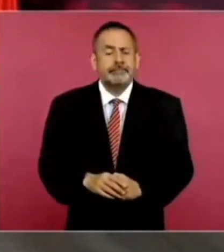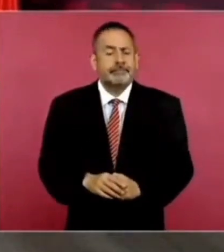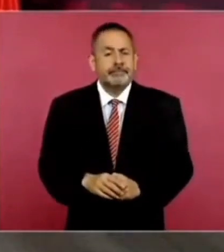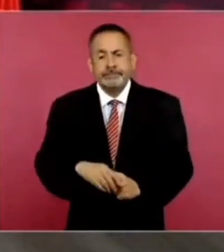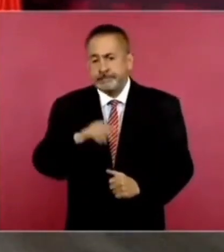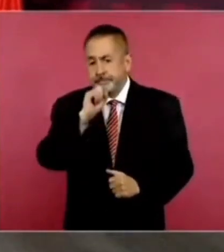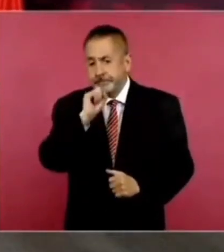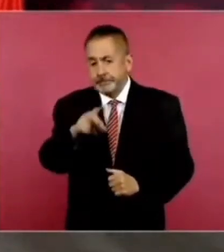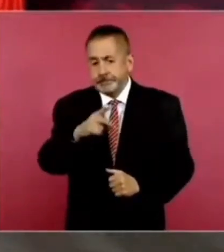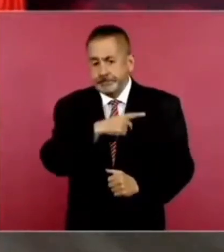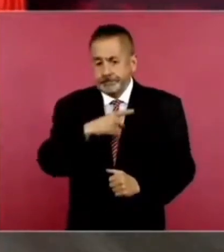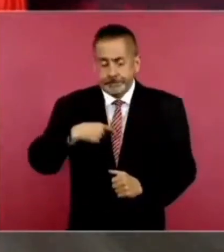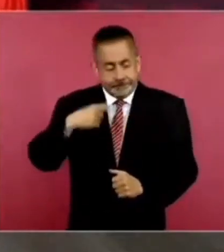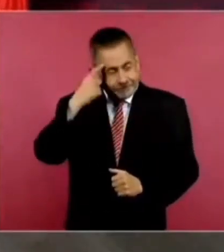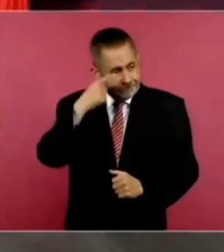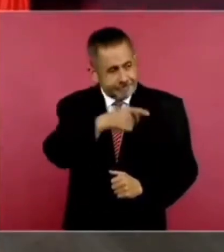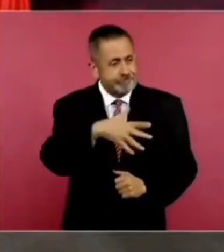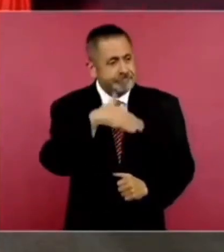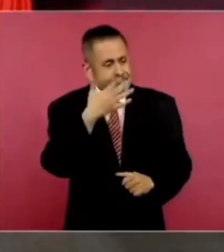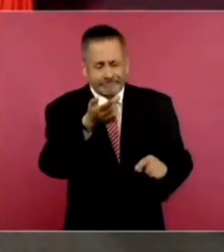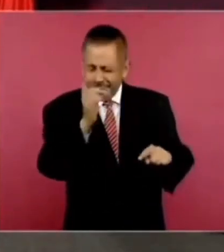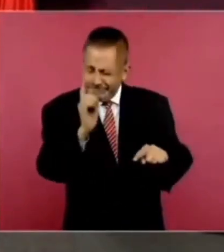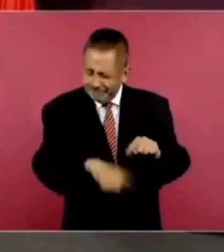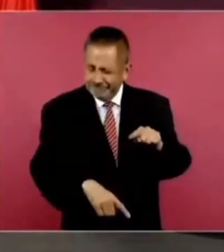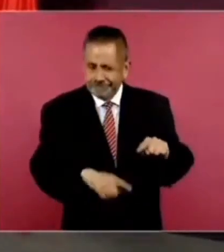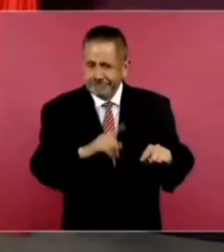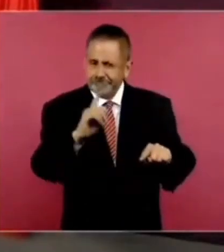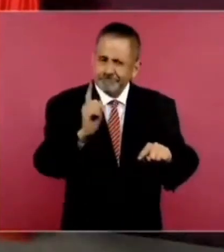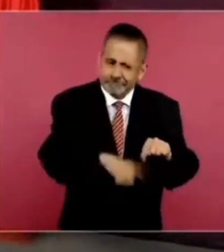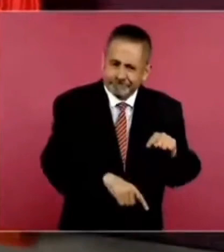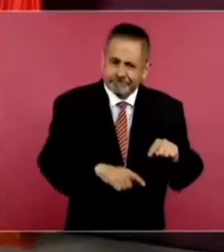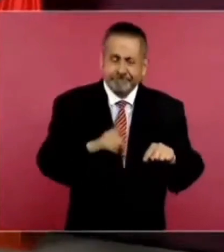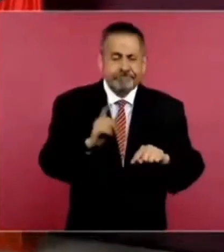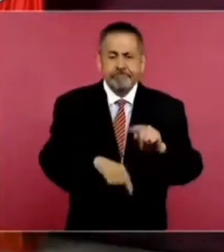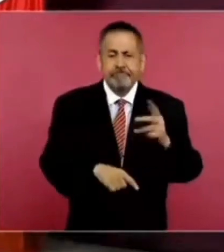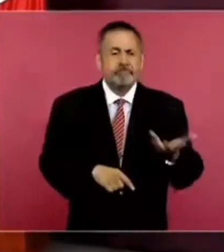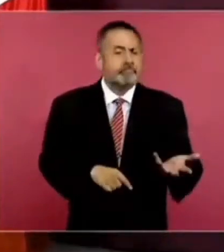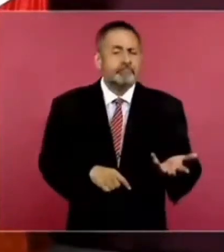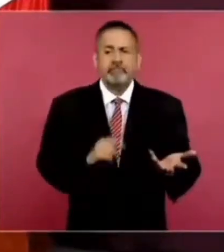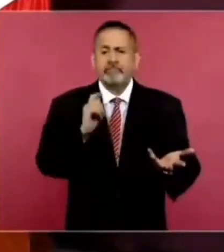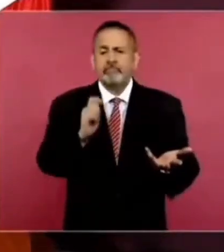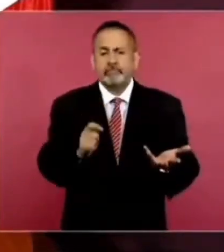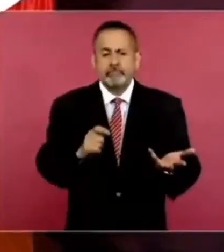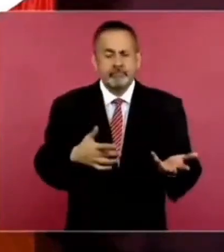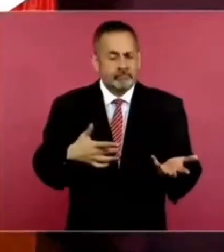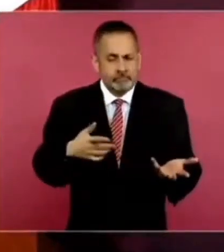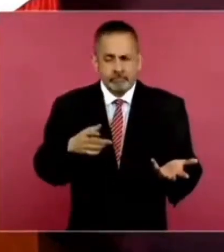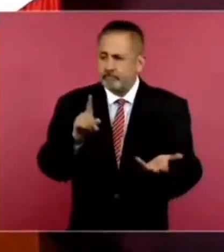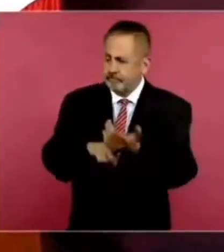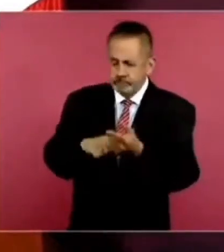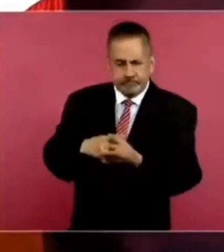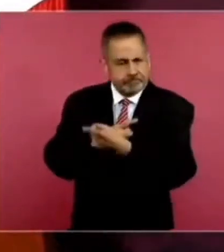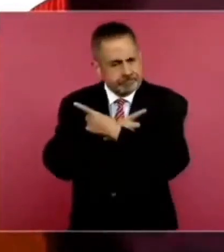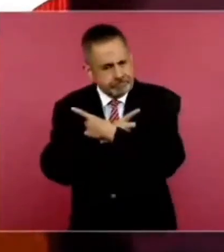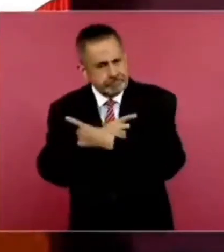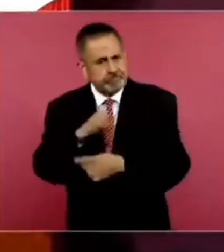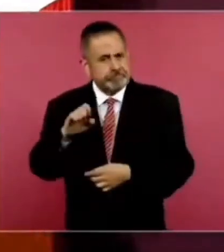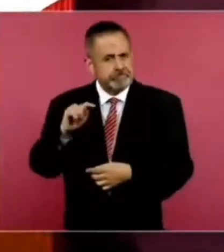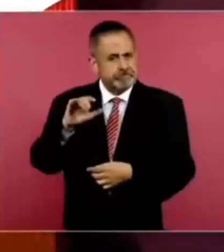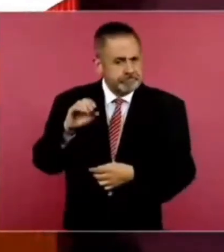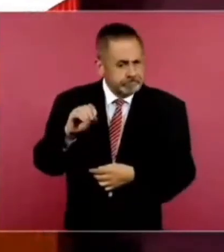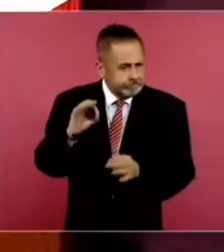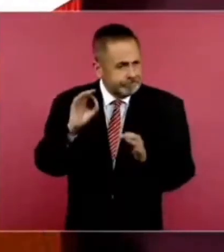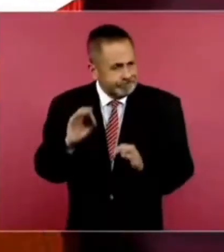también hay que seguir combatiendo la corrupción no solo por razones de índole moral, sino porque